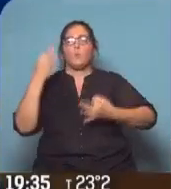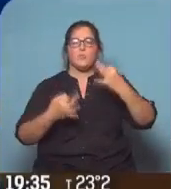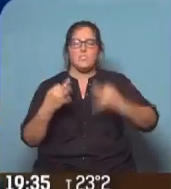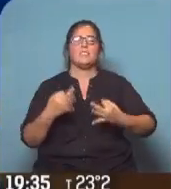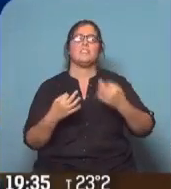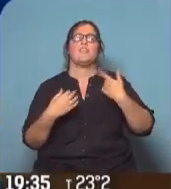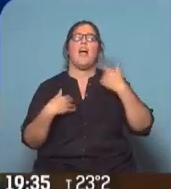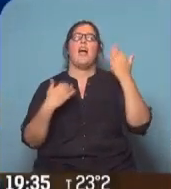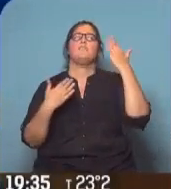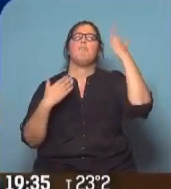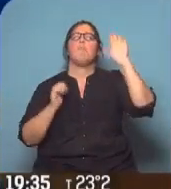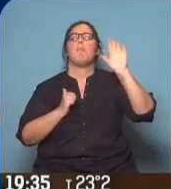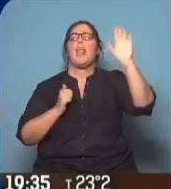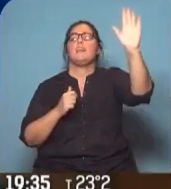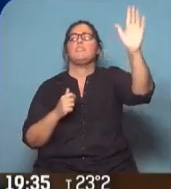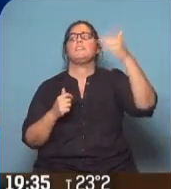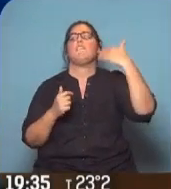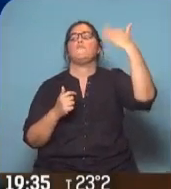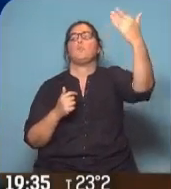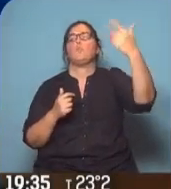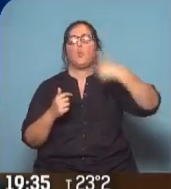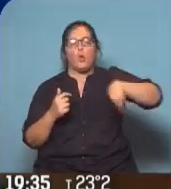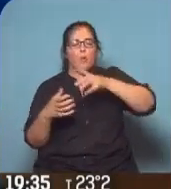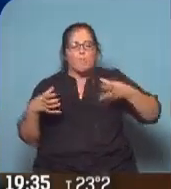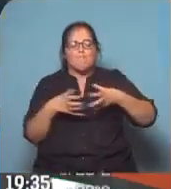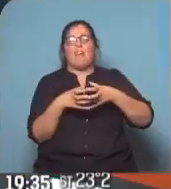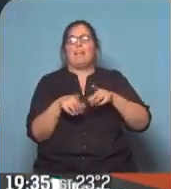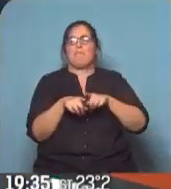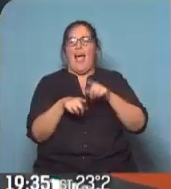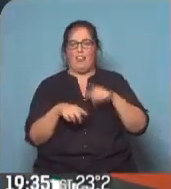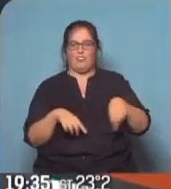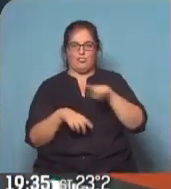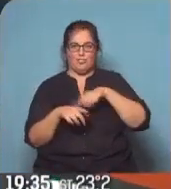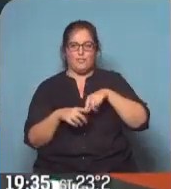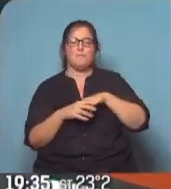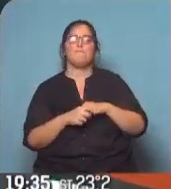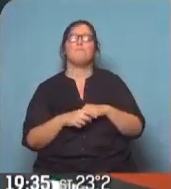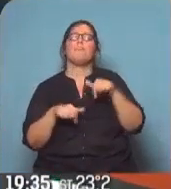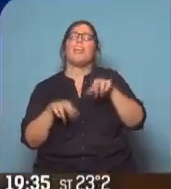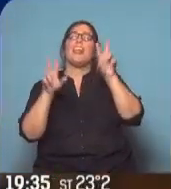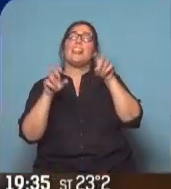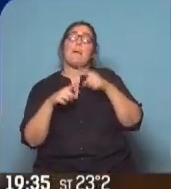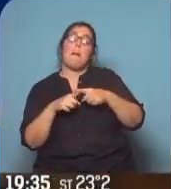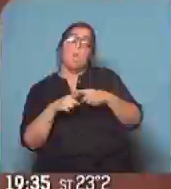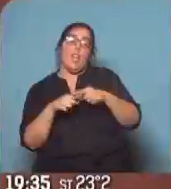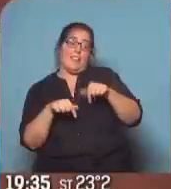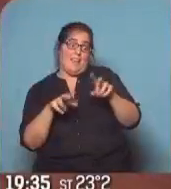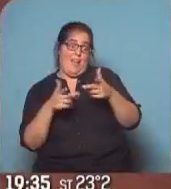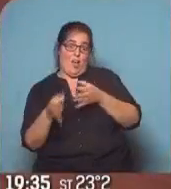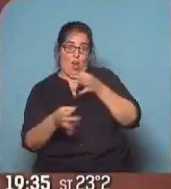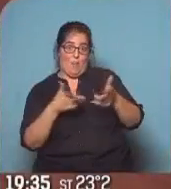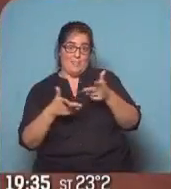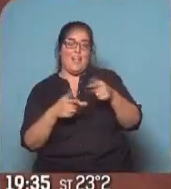podemos tener esperanza un futuro que nos encuentre como más hermanos o sea que estamos hablando de una cuestión política no puedo dejar de hacer de esta